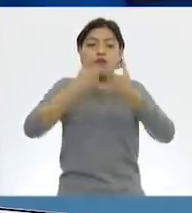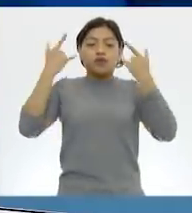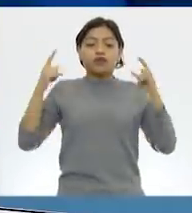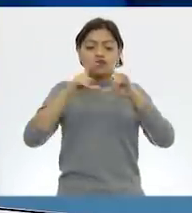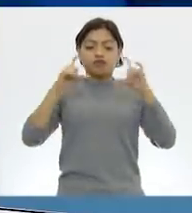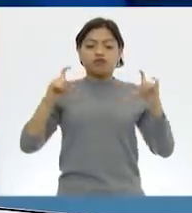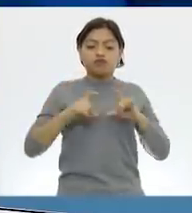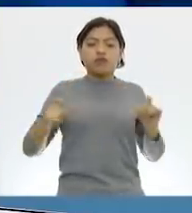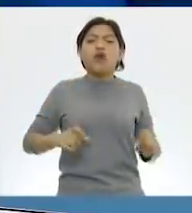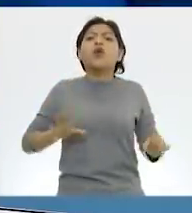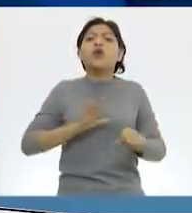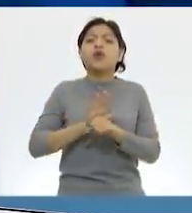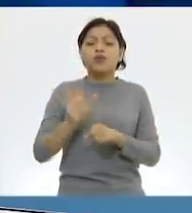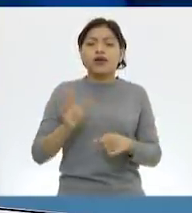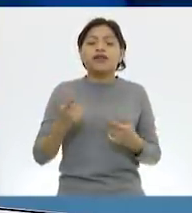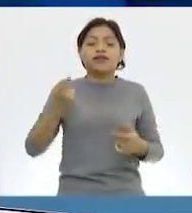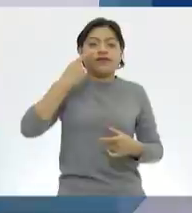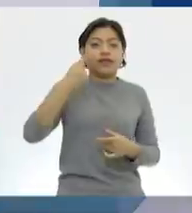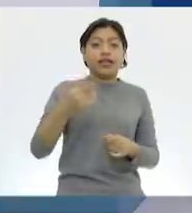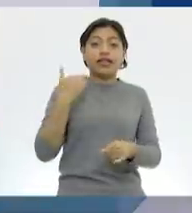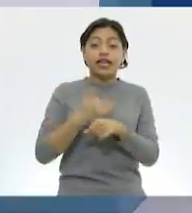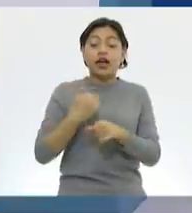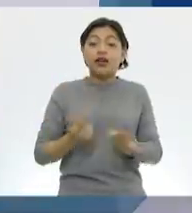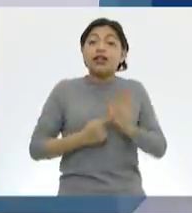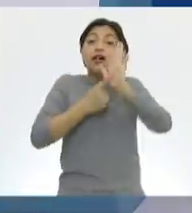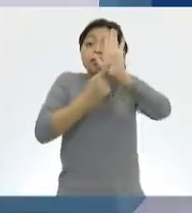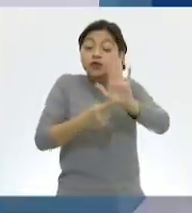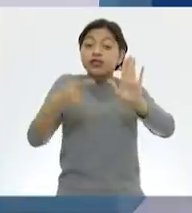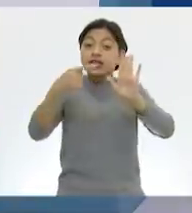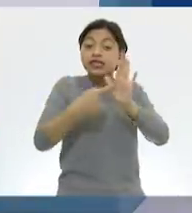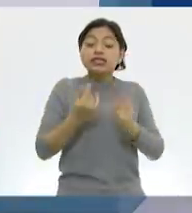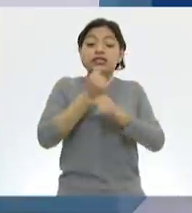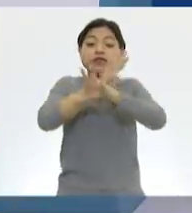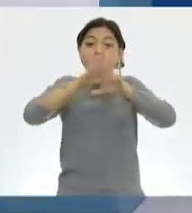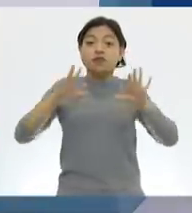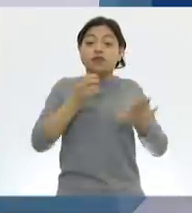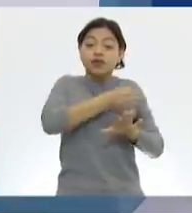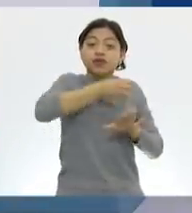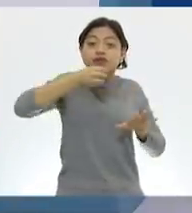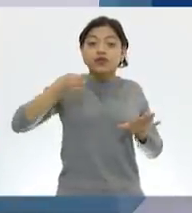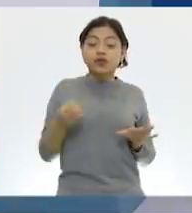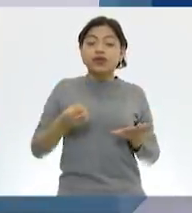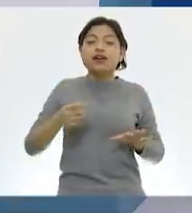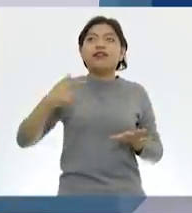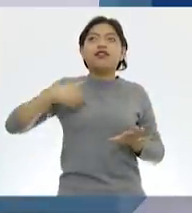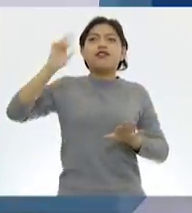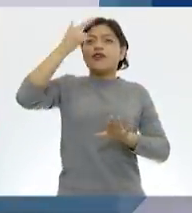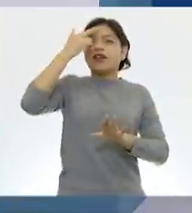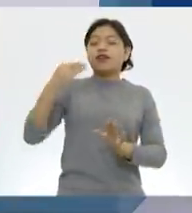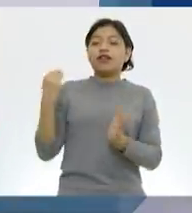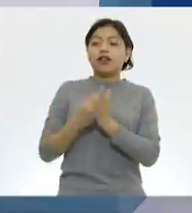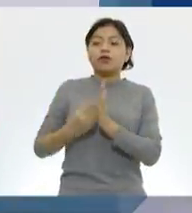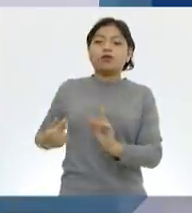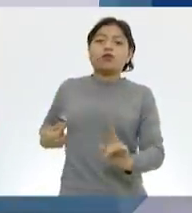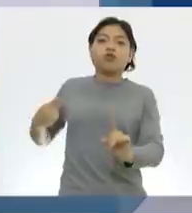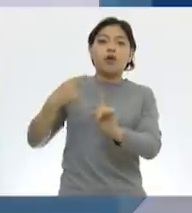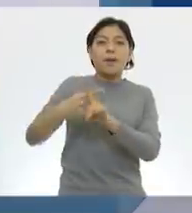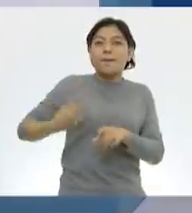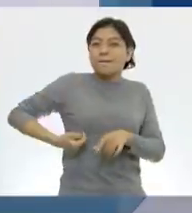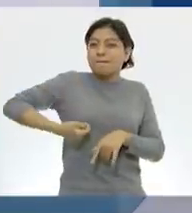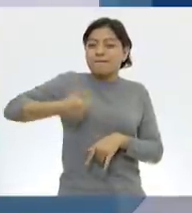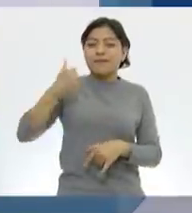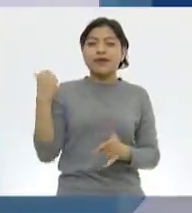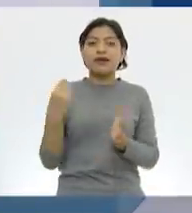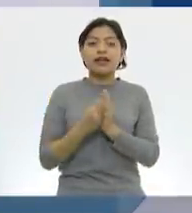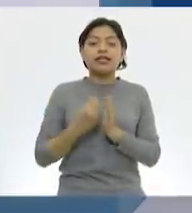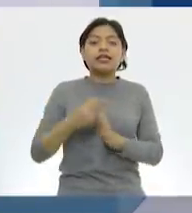terror. Y de hecho, este organizador gráfico me hizo recordar las primeras clases de este curso en las que trabajamos